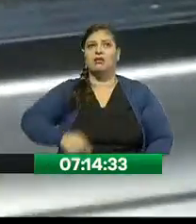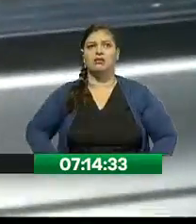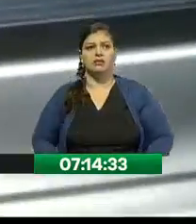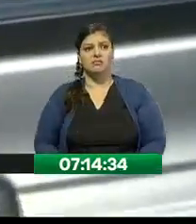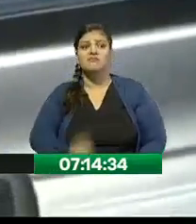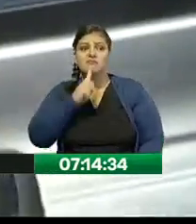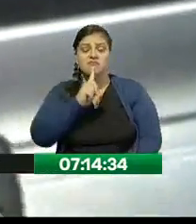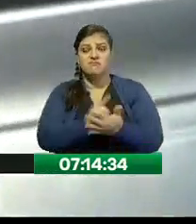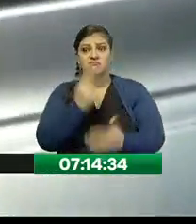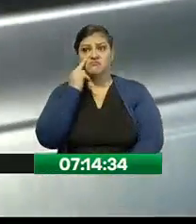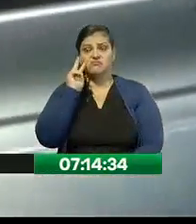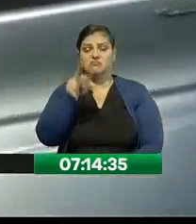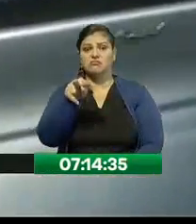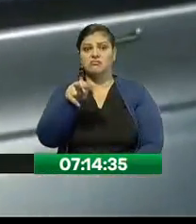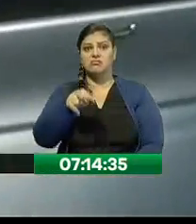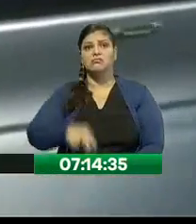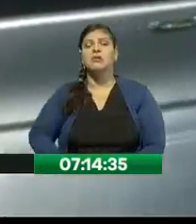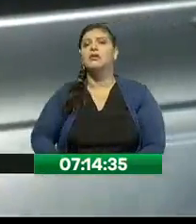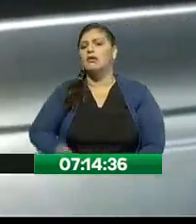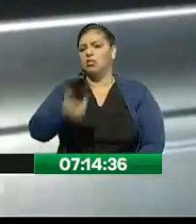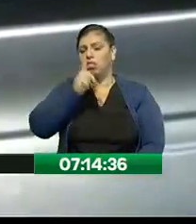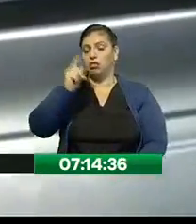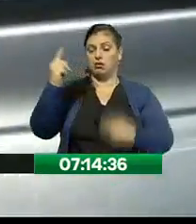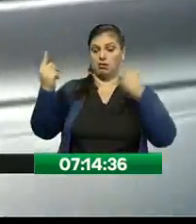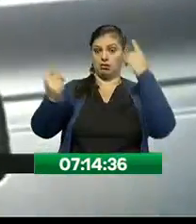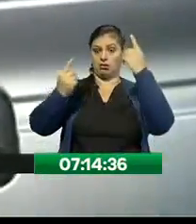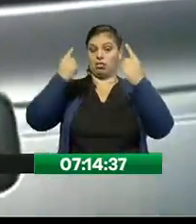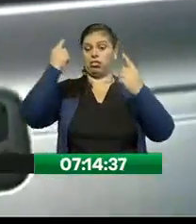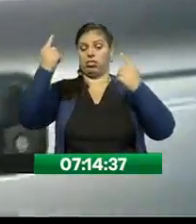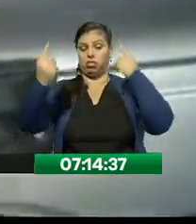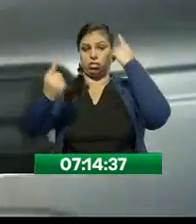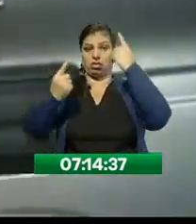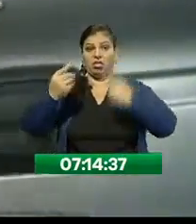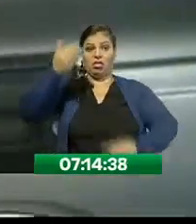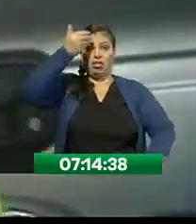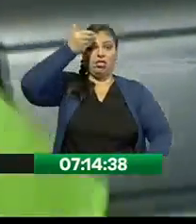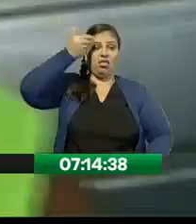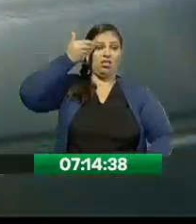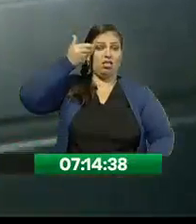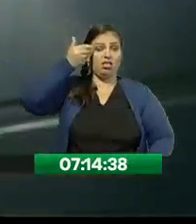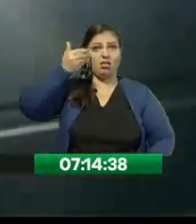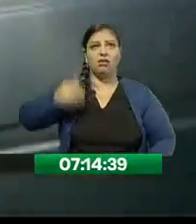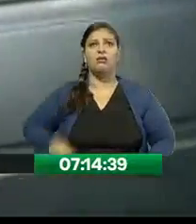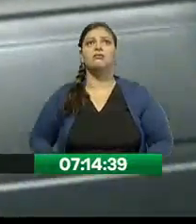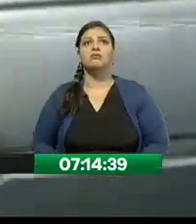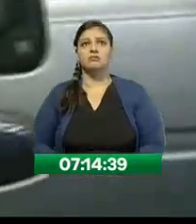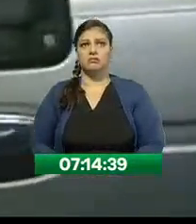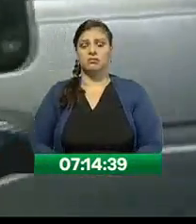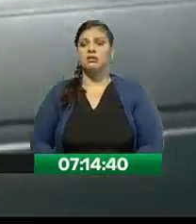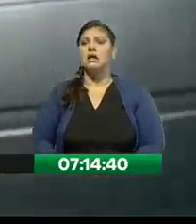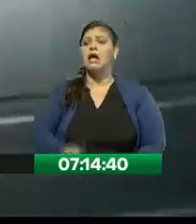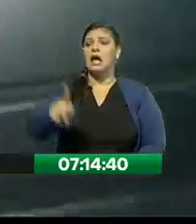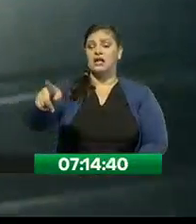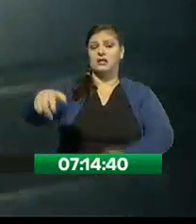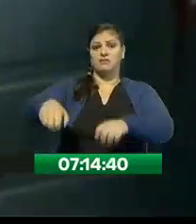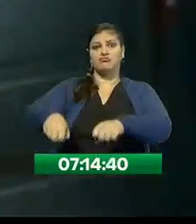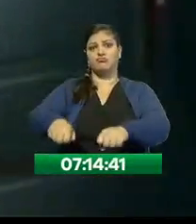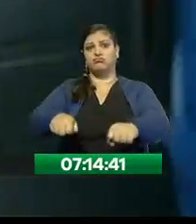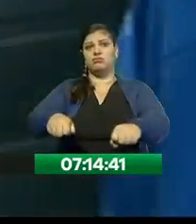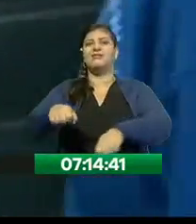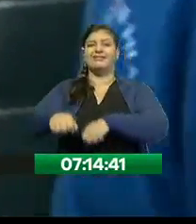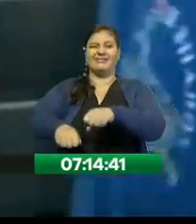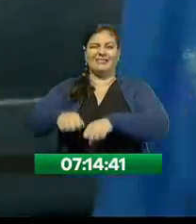mareado. Estaba mareado y tenía por ahí medio partida la cabeza. Hasta un triciclo estaba dentro de la casa, se fue llevando un triciclo de un señor que vendía